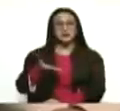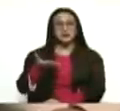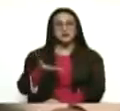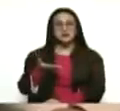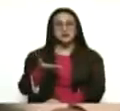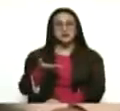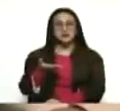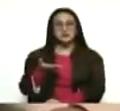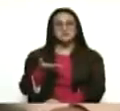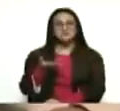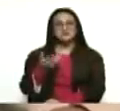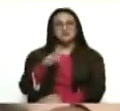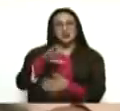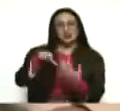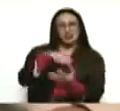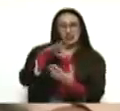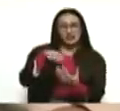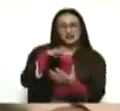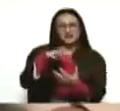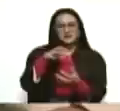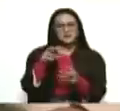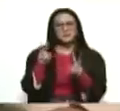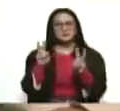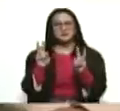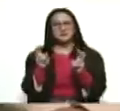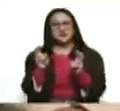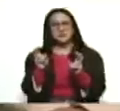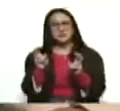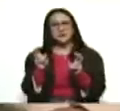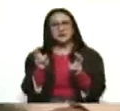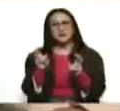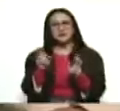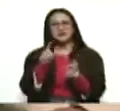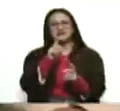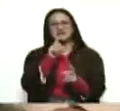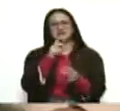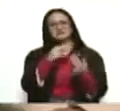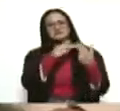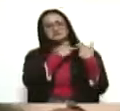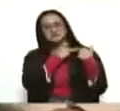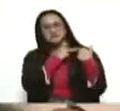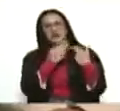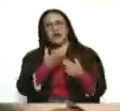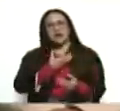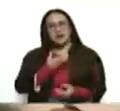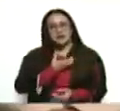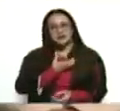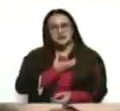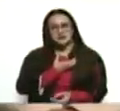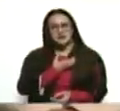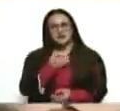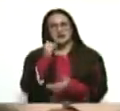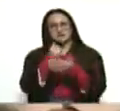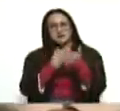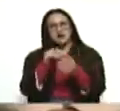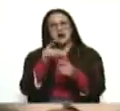un profundo desorden en el manejo de las potestades tributarias que tienen alcaldías y que tienen los